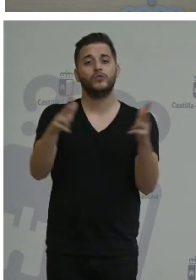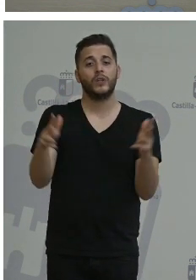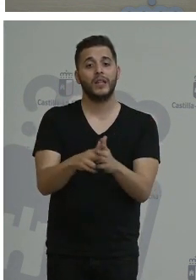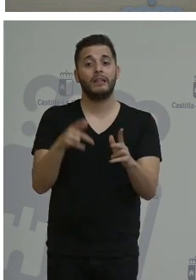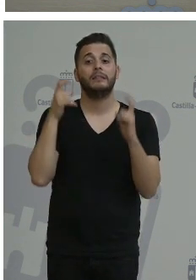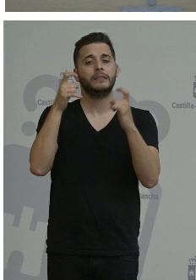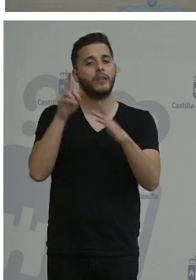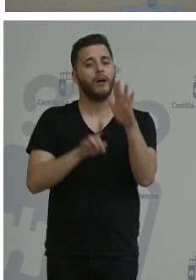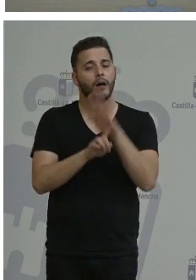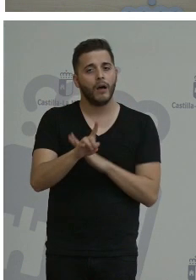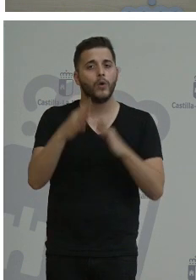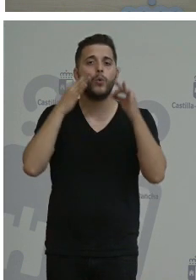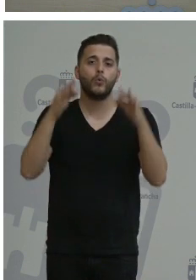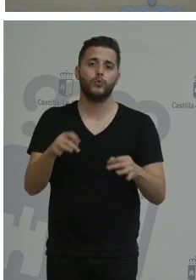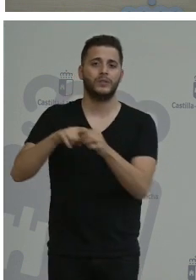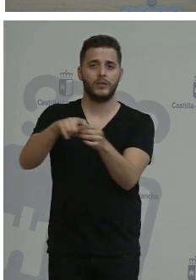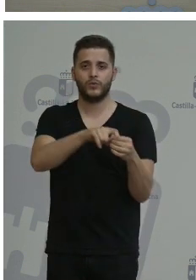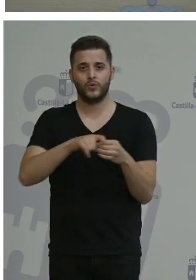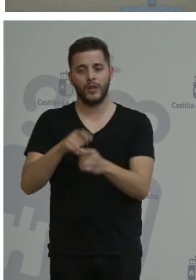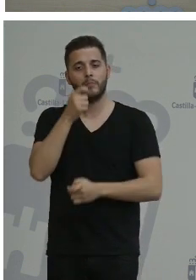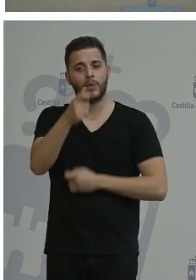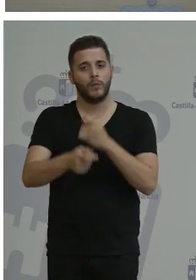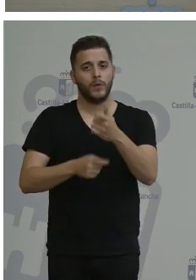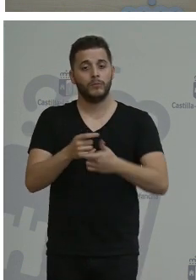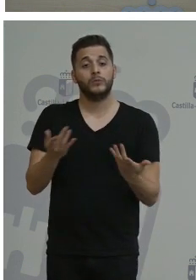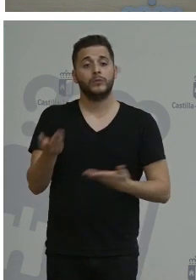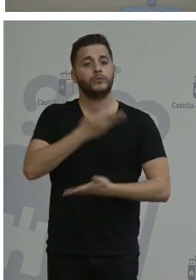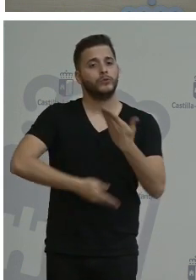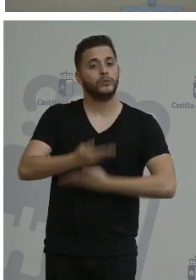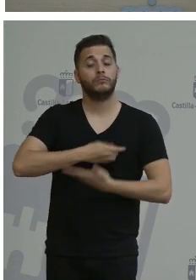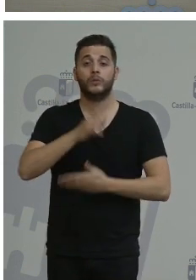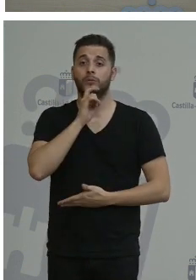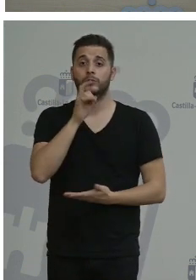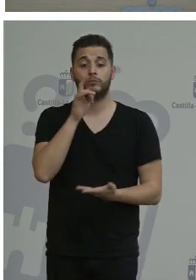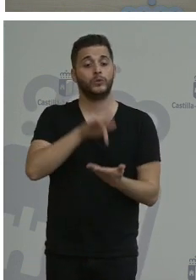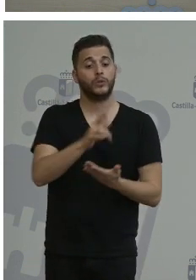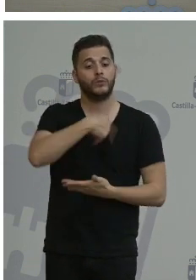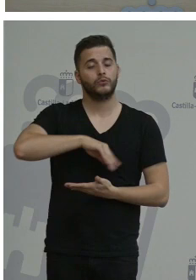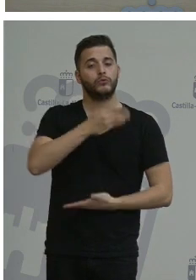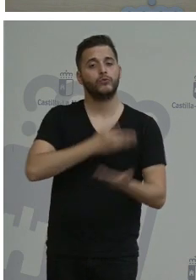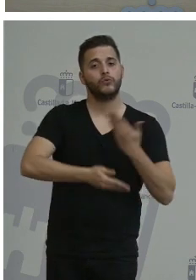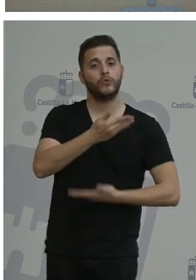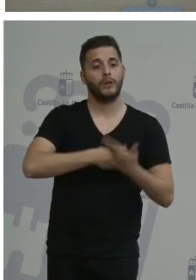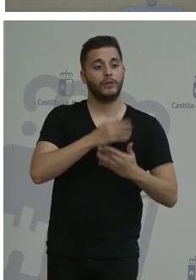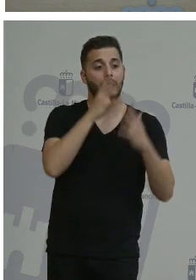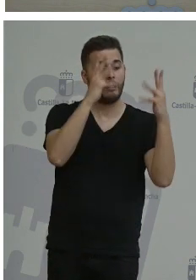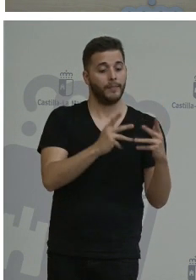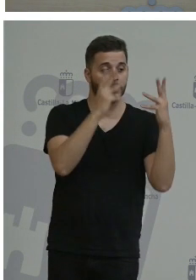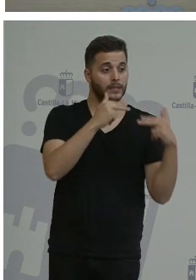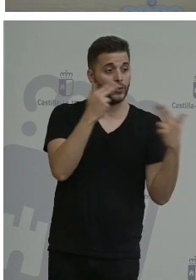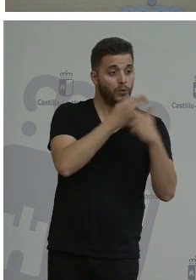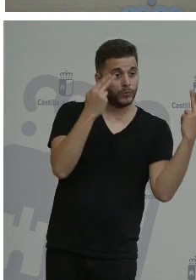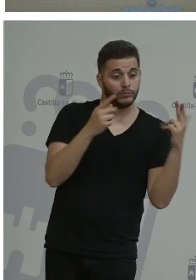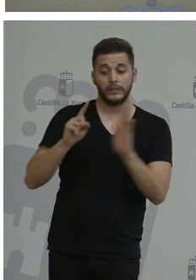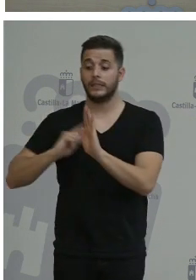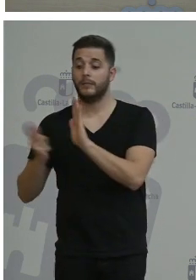justa y solidaria. ¿Cómo podemos colaborar? Pues a través de una colaboración entre Administraciones Públicas y